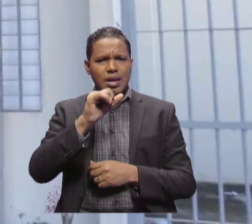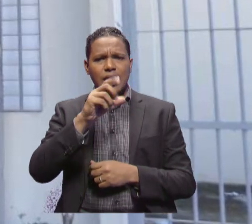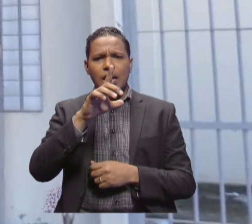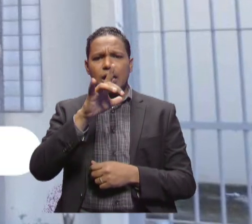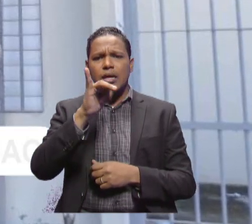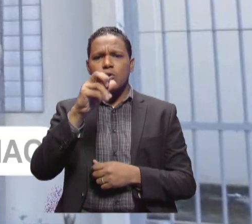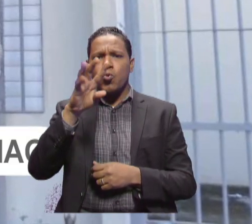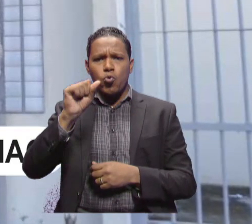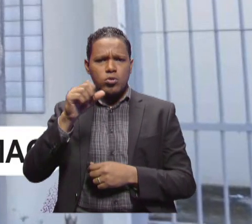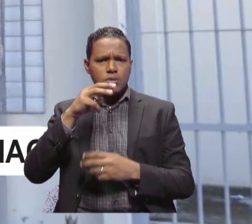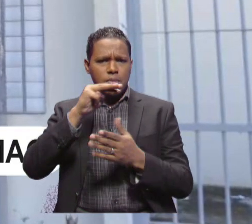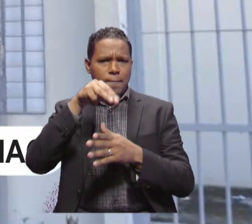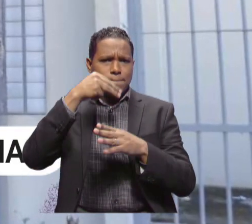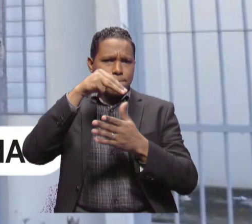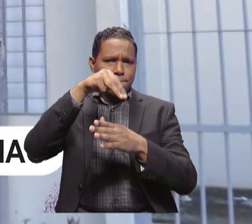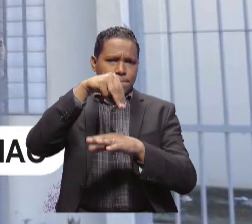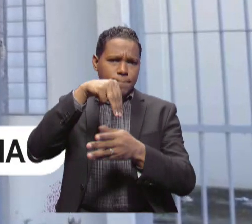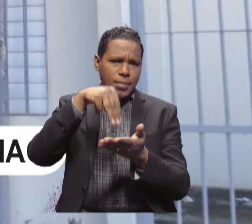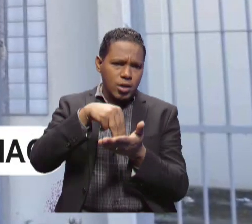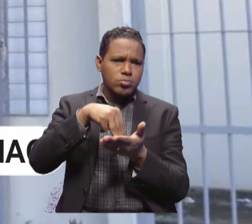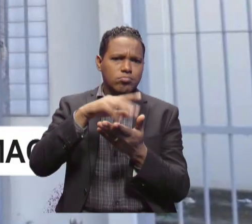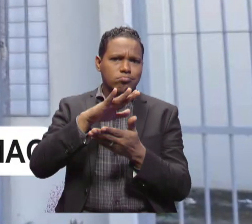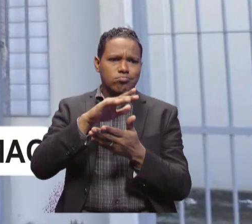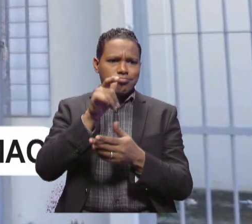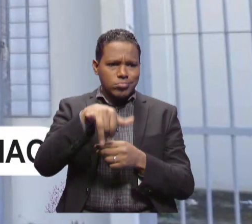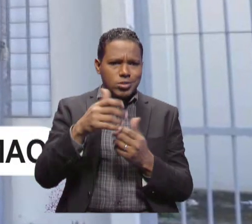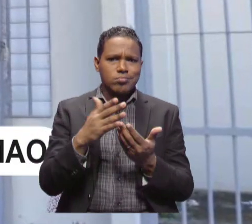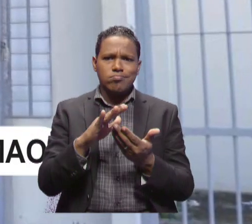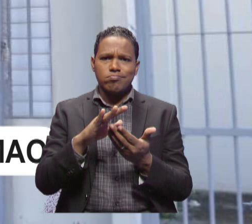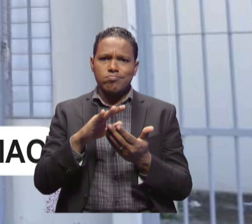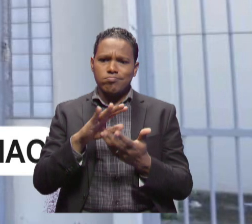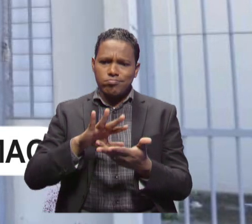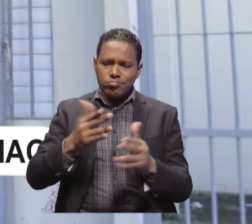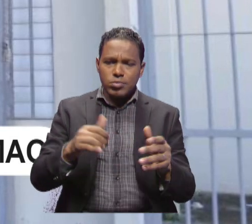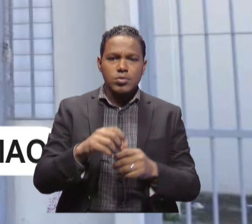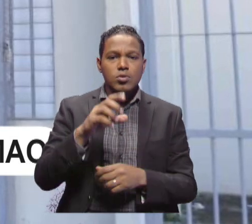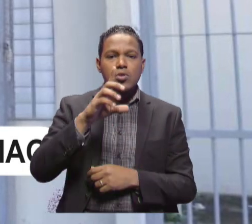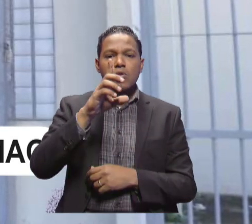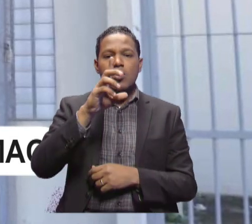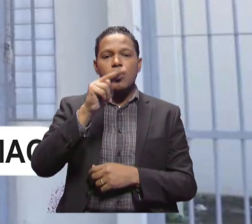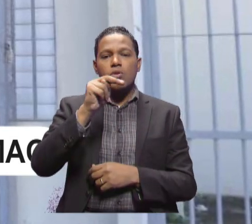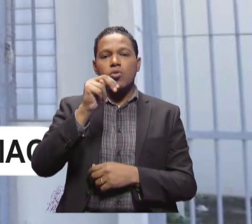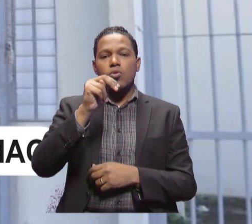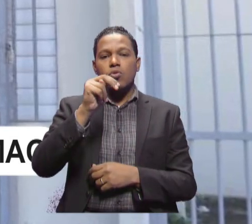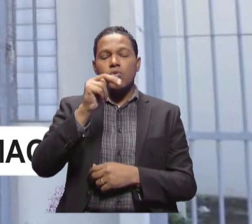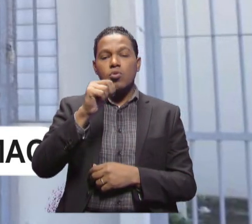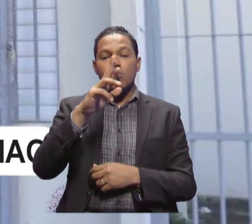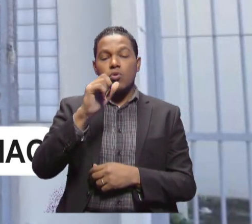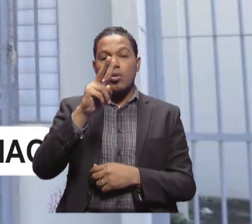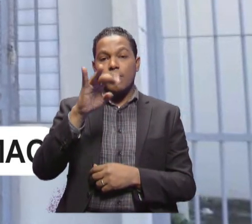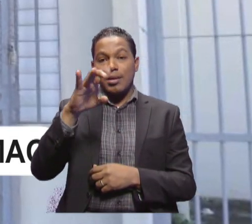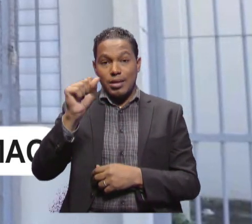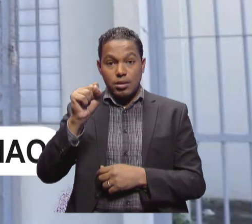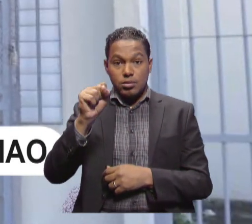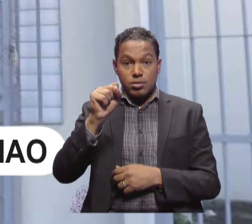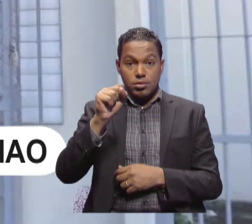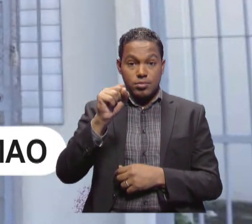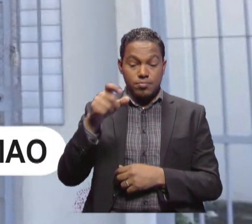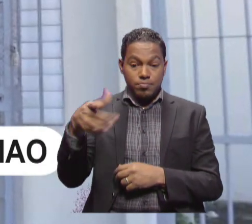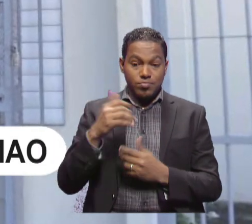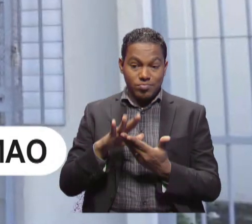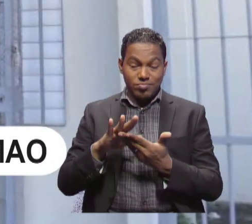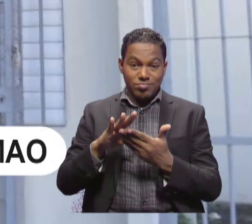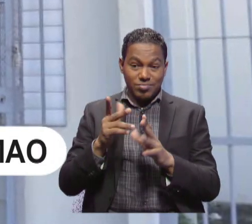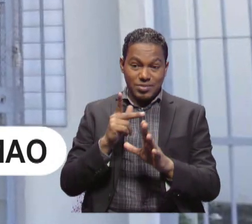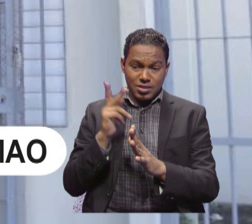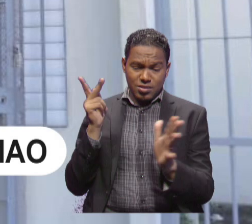en Mao. Se trata de la señora Norbelis Domeli Vanderhorst Delgado, de 29 años, quien fue